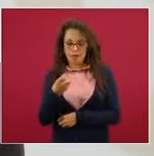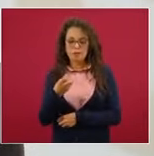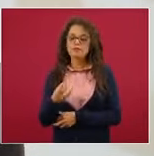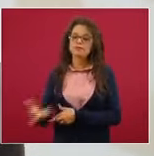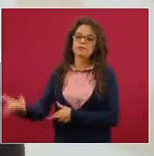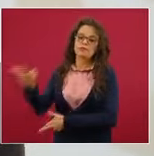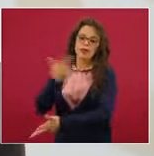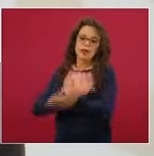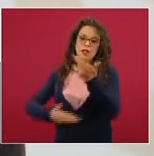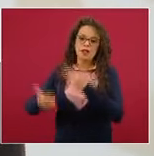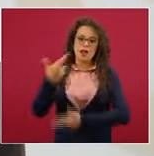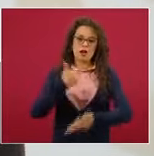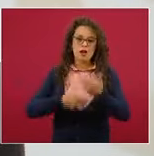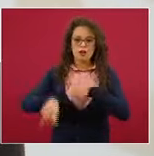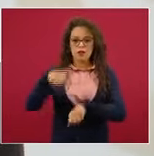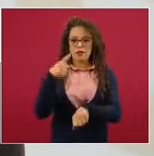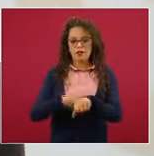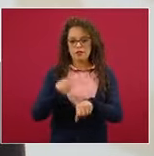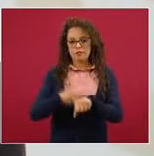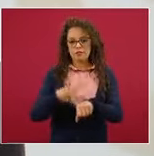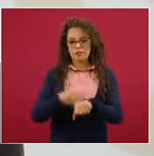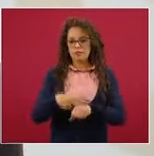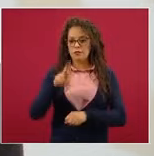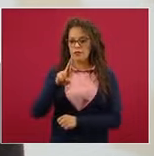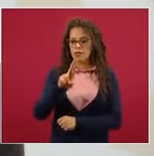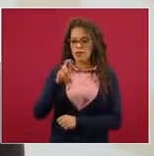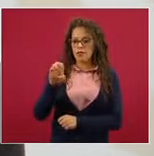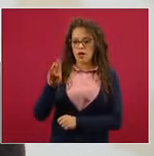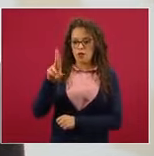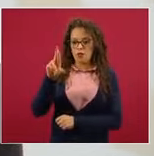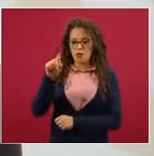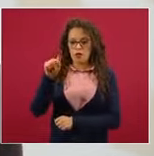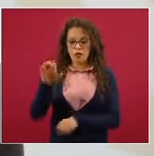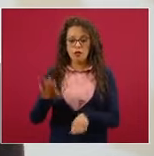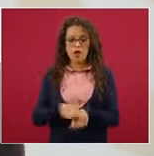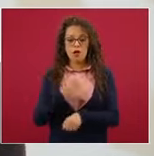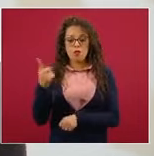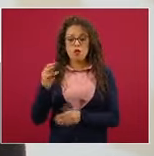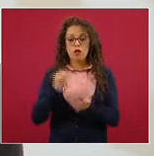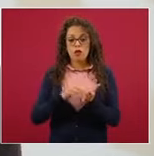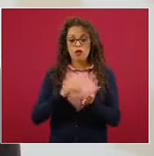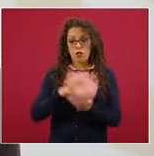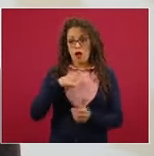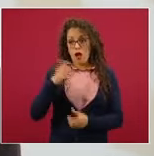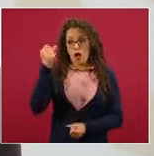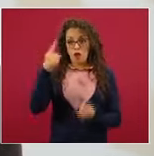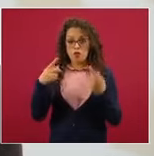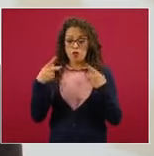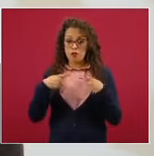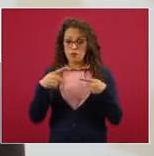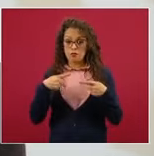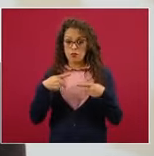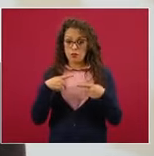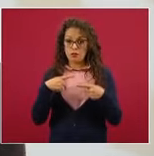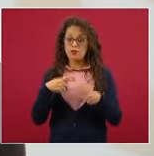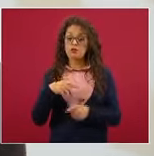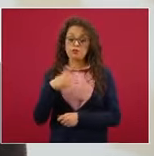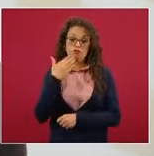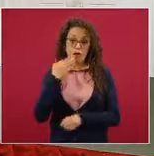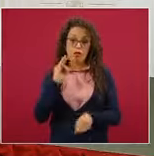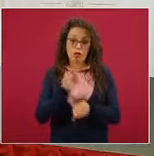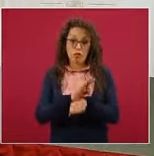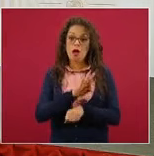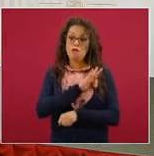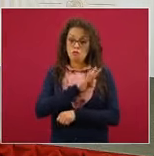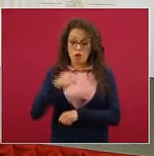en este momento todavía hay muchas personas que son susceptibles de enfermarse, de agravarse y por